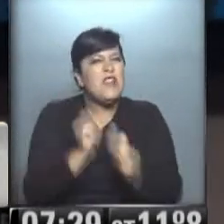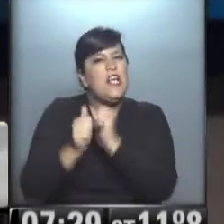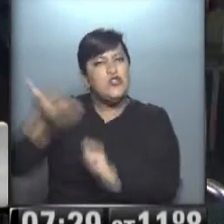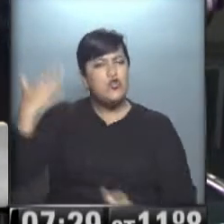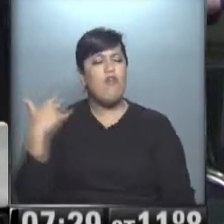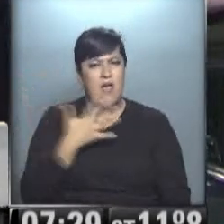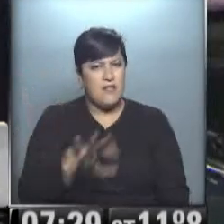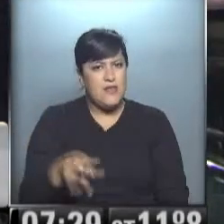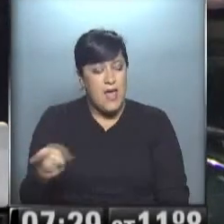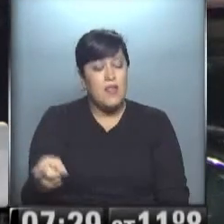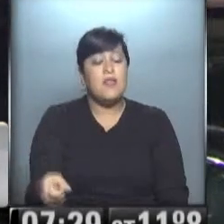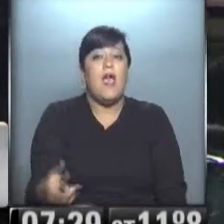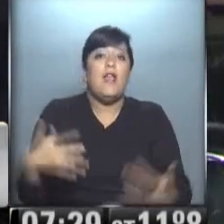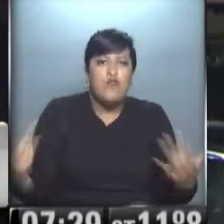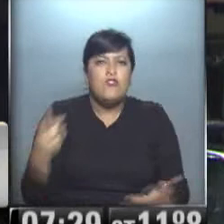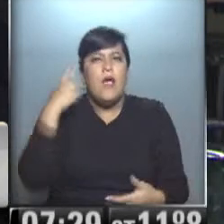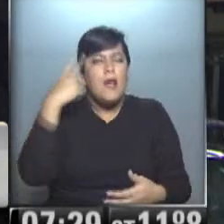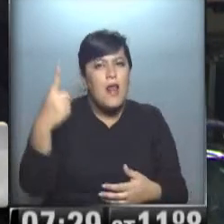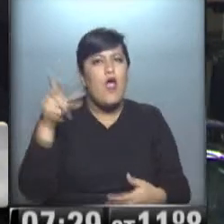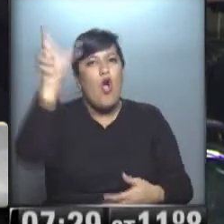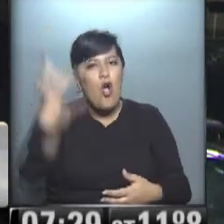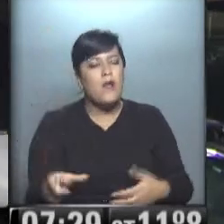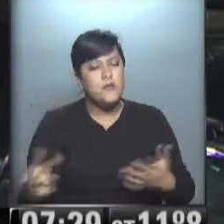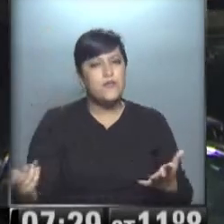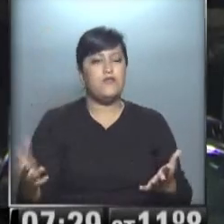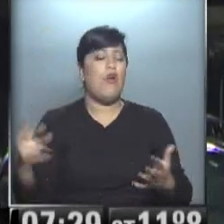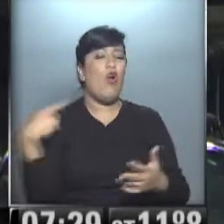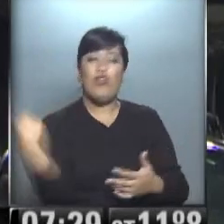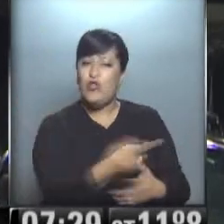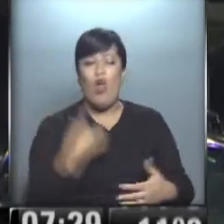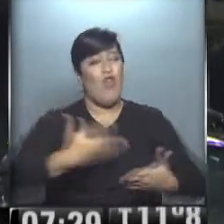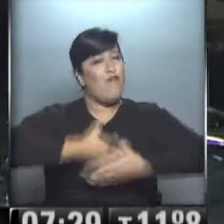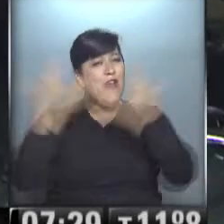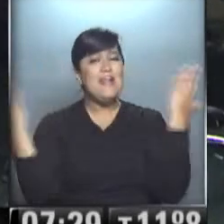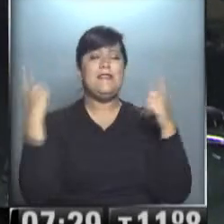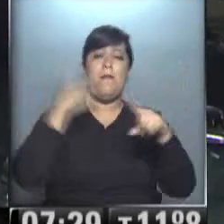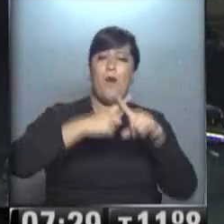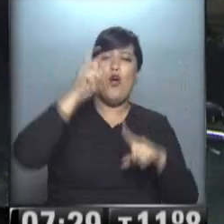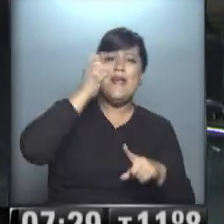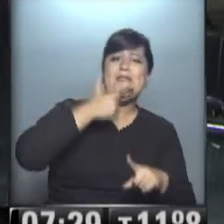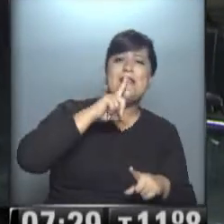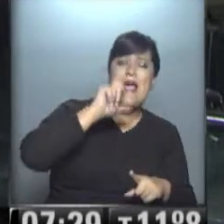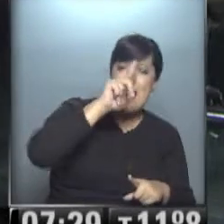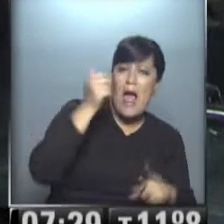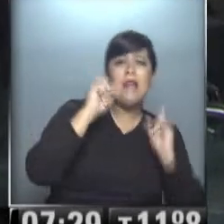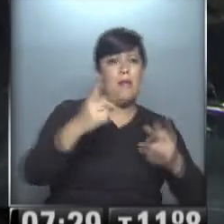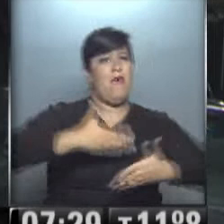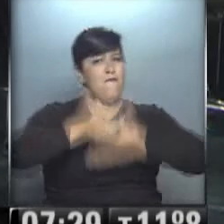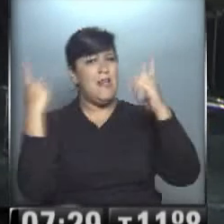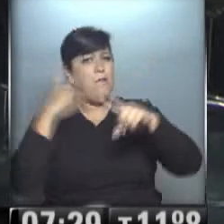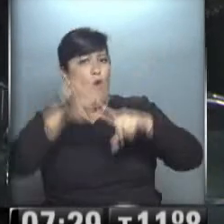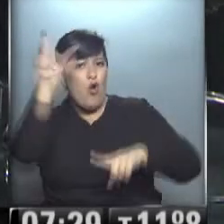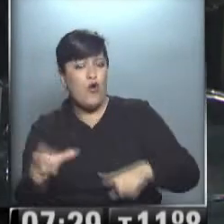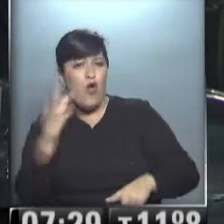entonces creo que esto lo va yo estoy feliz estamos felices por stella y por él no porque va a ser un encuentro hermoso en el